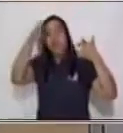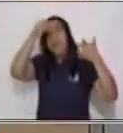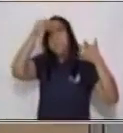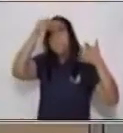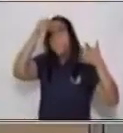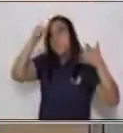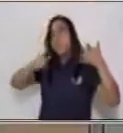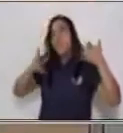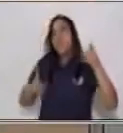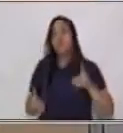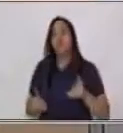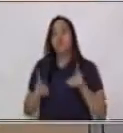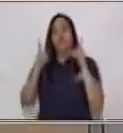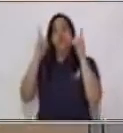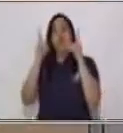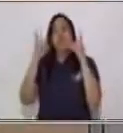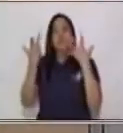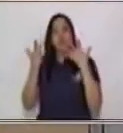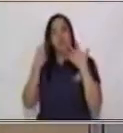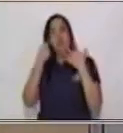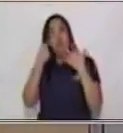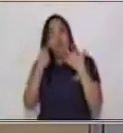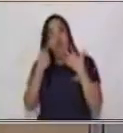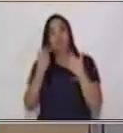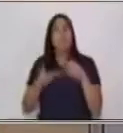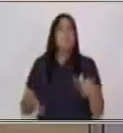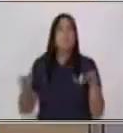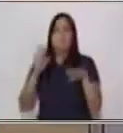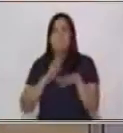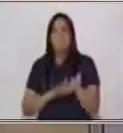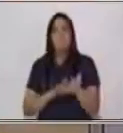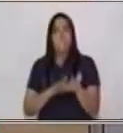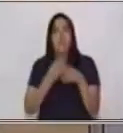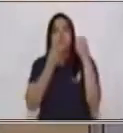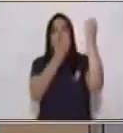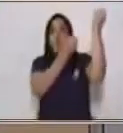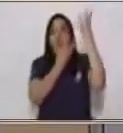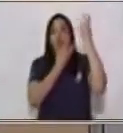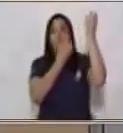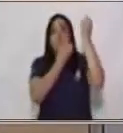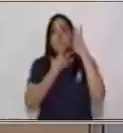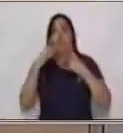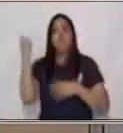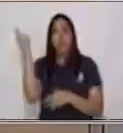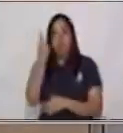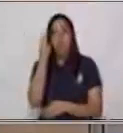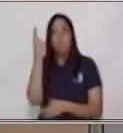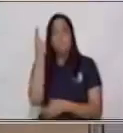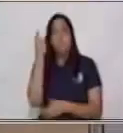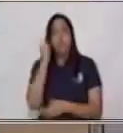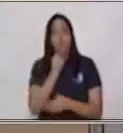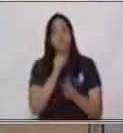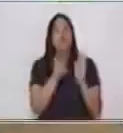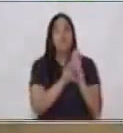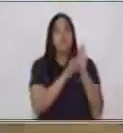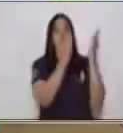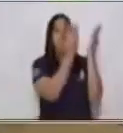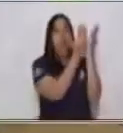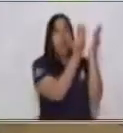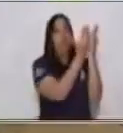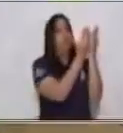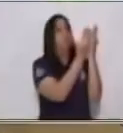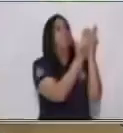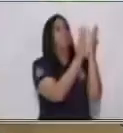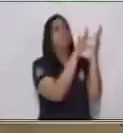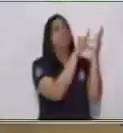comprensión, de poder extraer lo más importante a partir de un texto extenso.